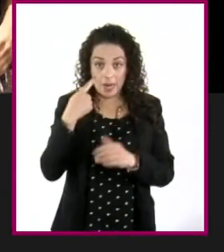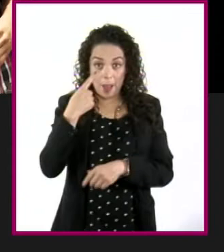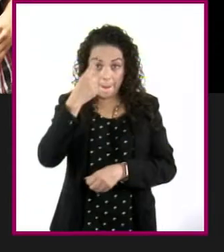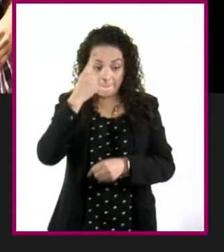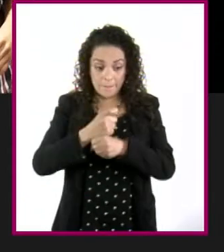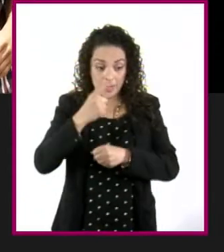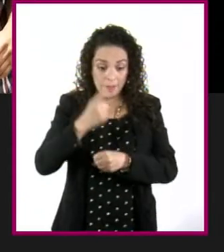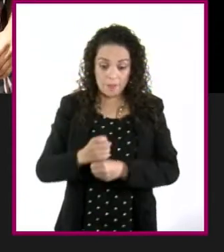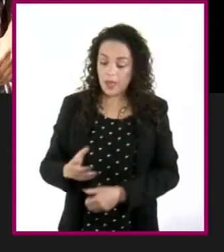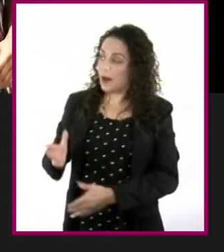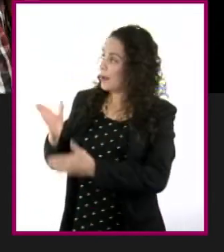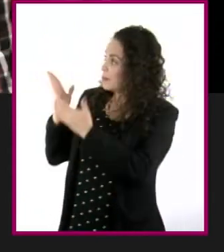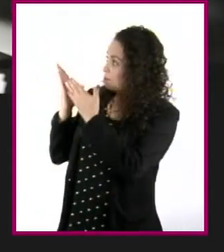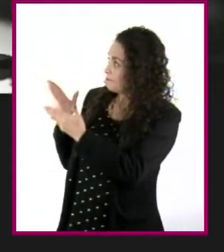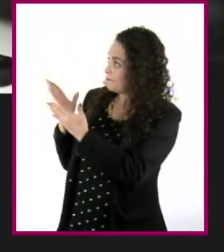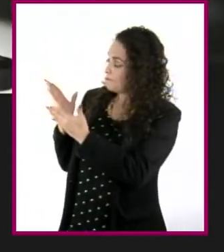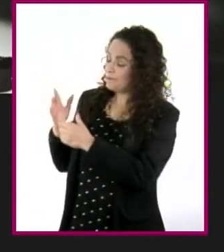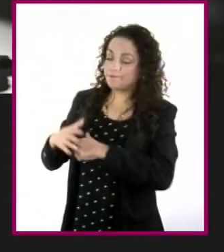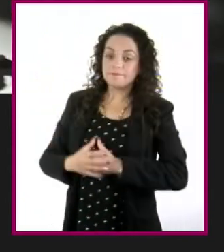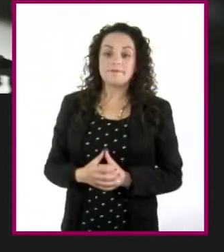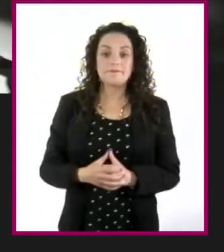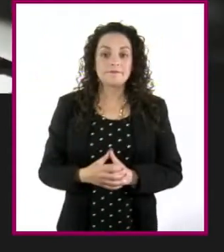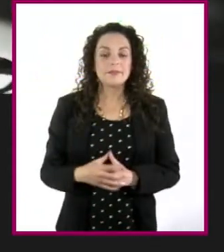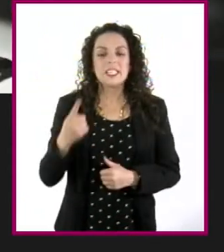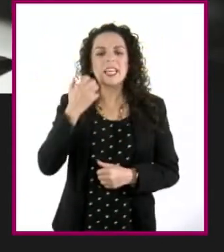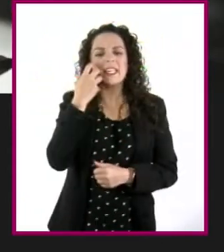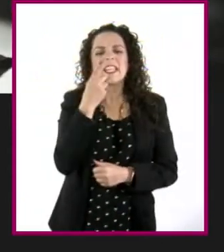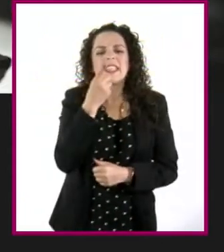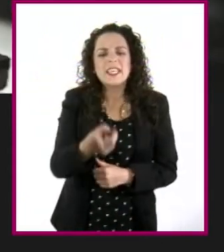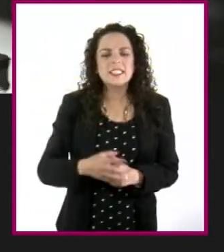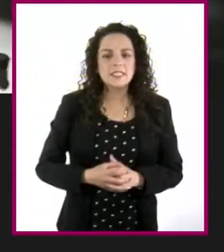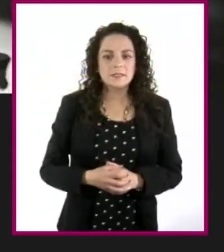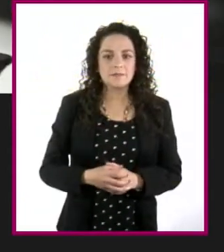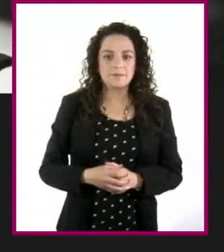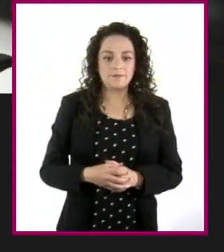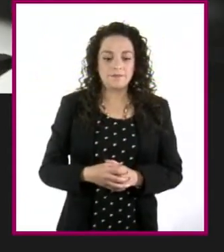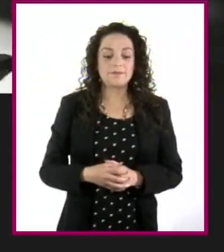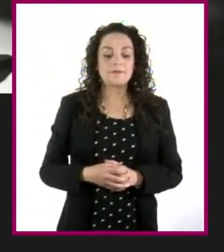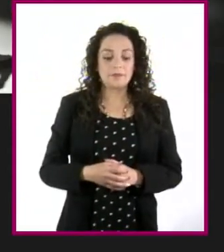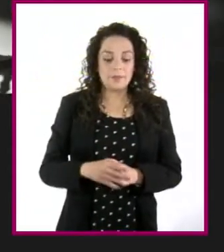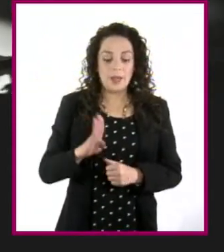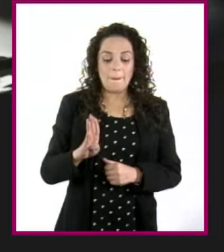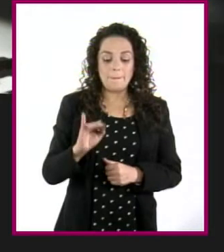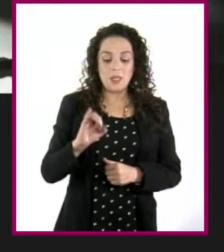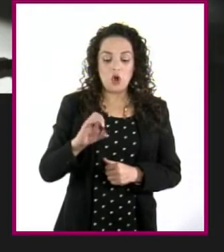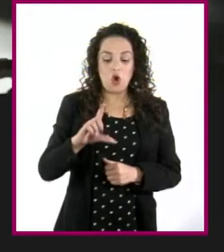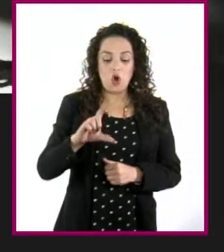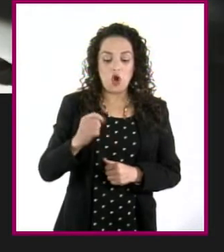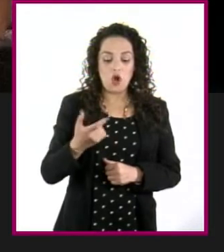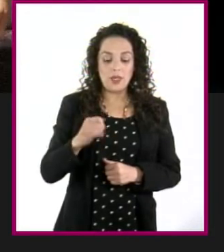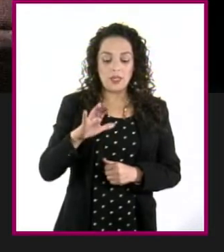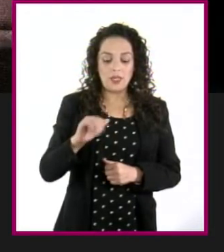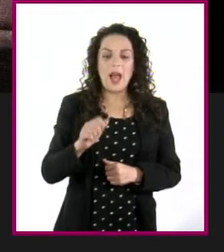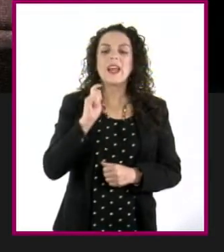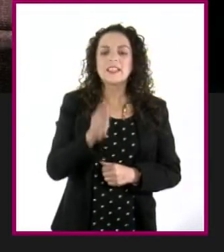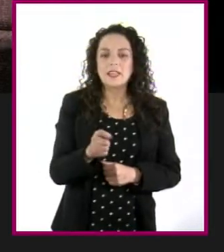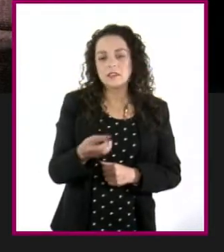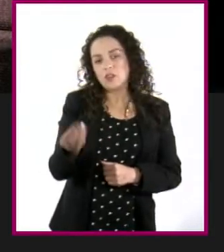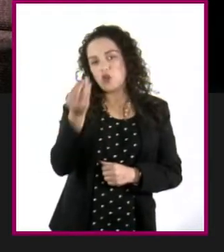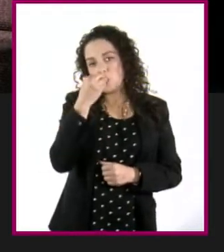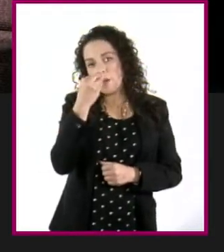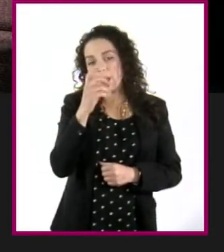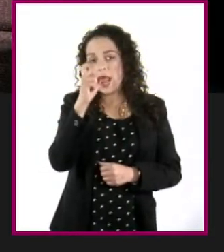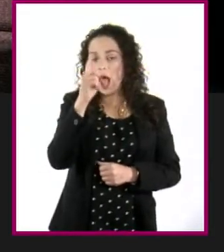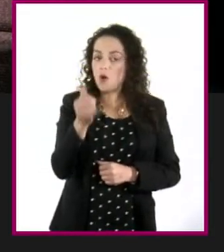obedecer las necesidades naturales, es decir, las biológicas como comer o beber agua.